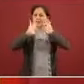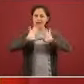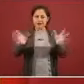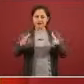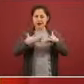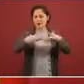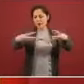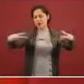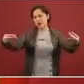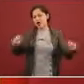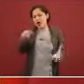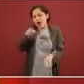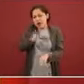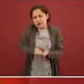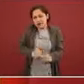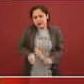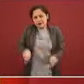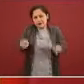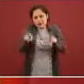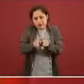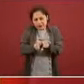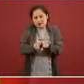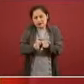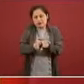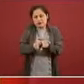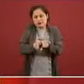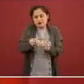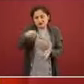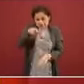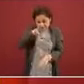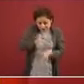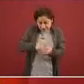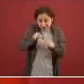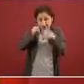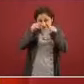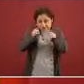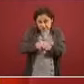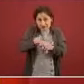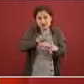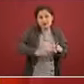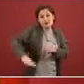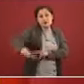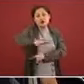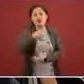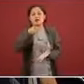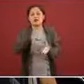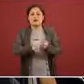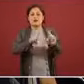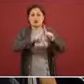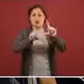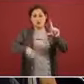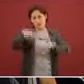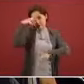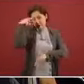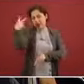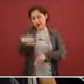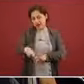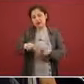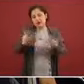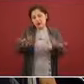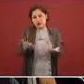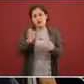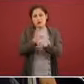suficiente transmisión en México como para que los contagios relevantes ocurran en el territorio nacional. Entonces, la definición de caso de